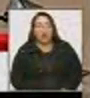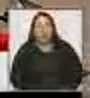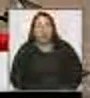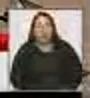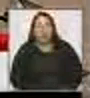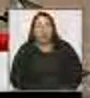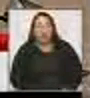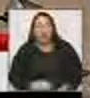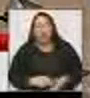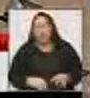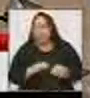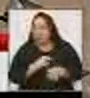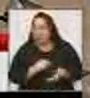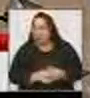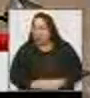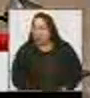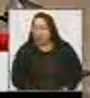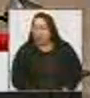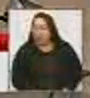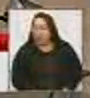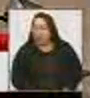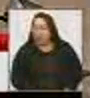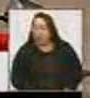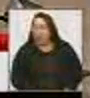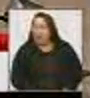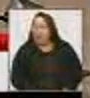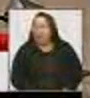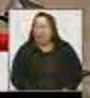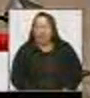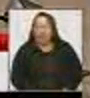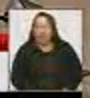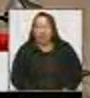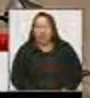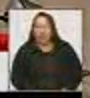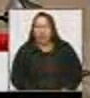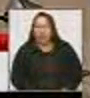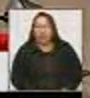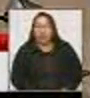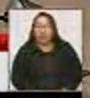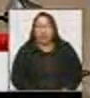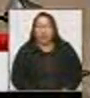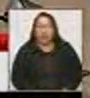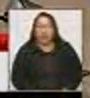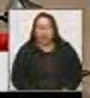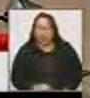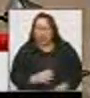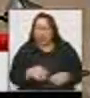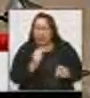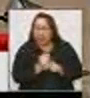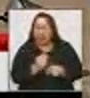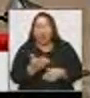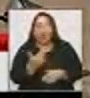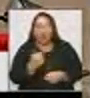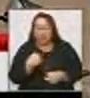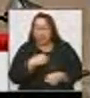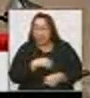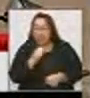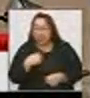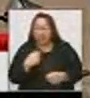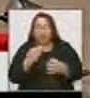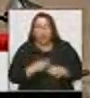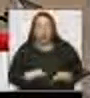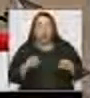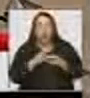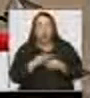Sí. ¿En qué uso? Pero justamente en relación a eso, quizás empezar a conversar otros temas, como si es que